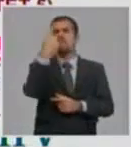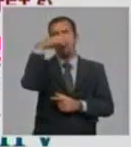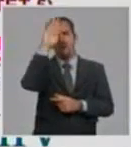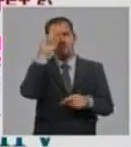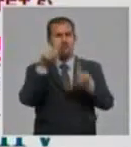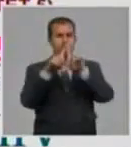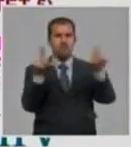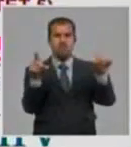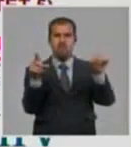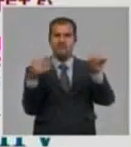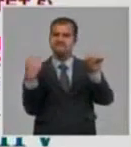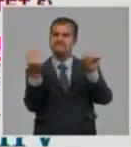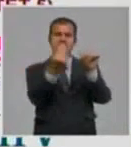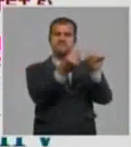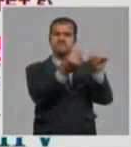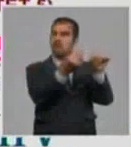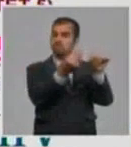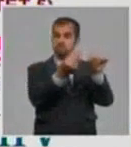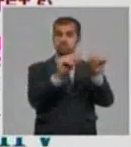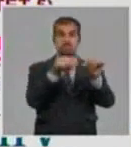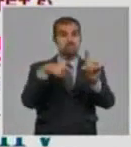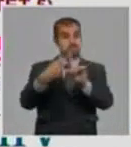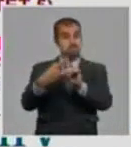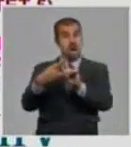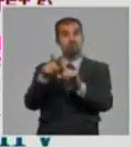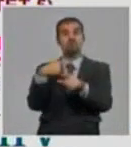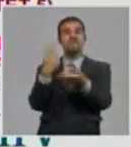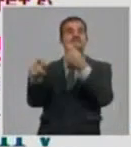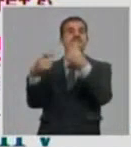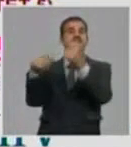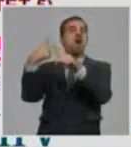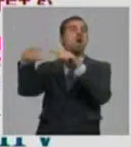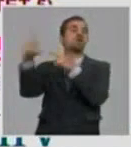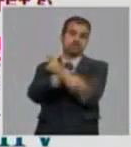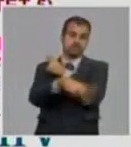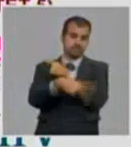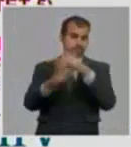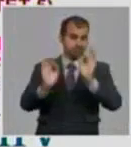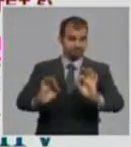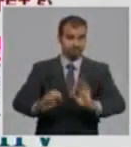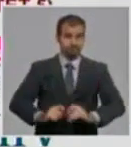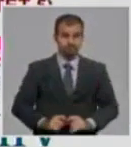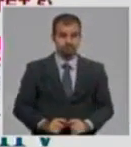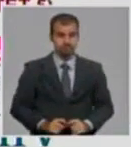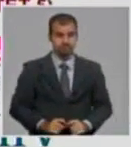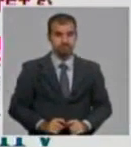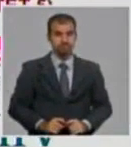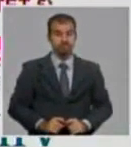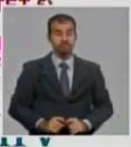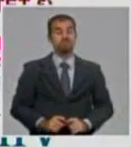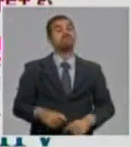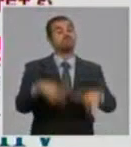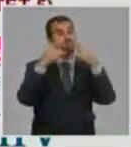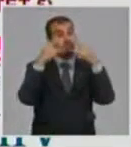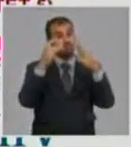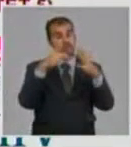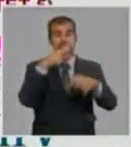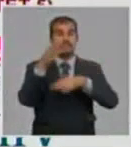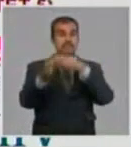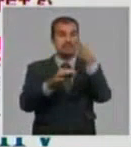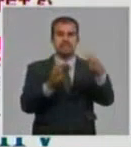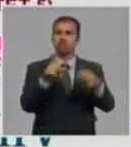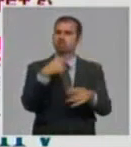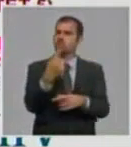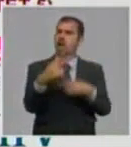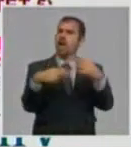con fines de exportación. Es importante también destacar el ciclo cerrado al cual nos hacía